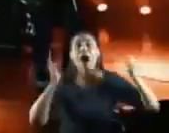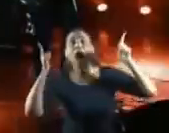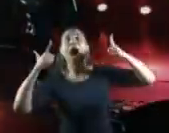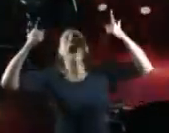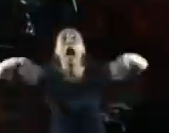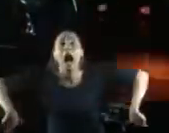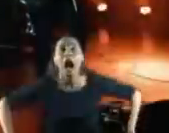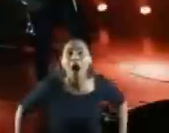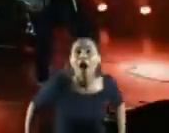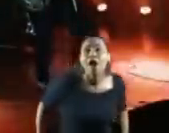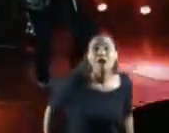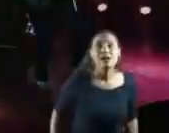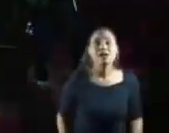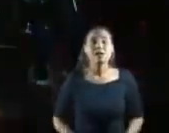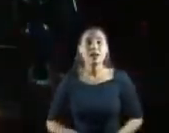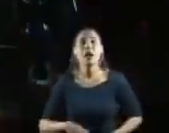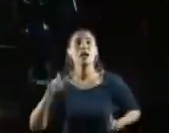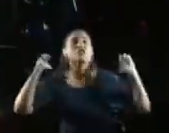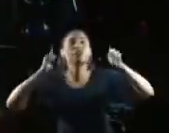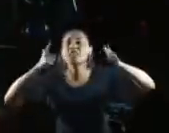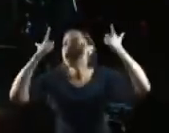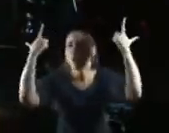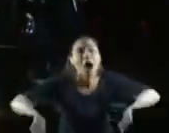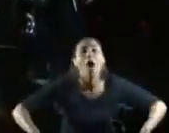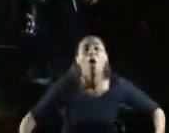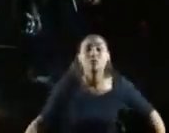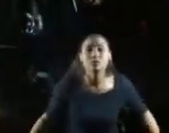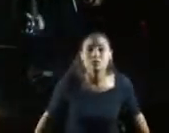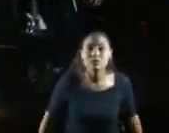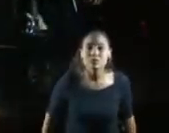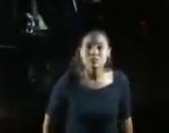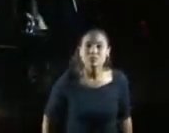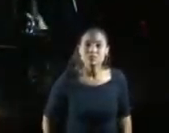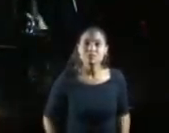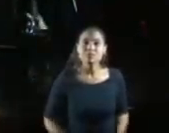Mucha policía, poca diversión.